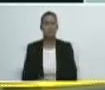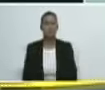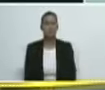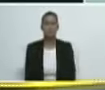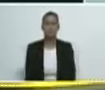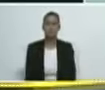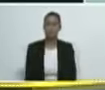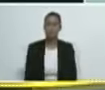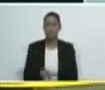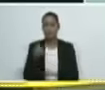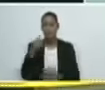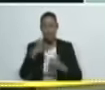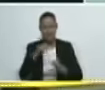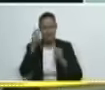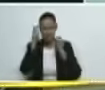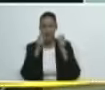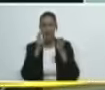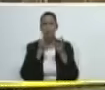Jorge Arriaza, si anda por ahí.